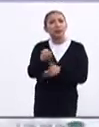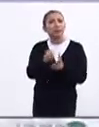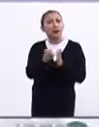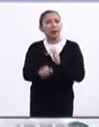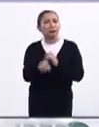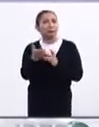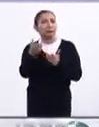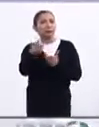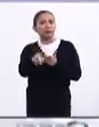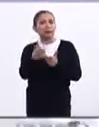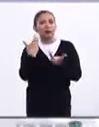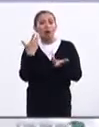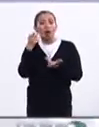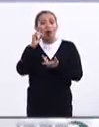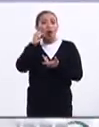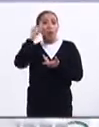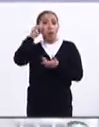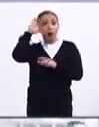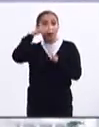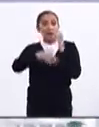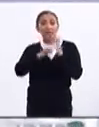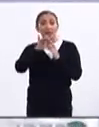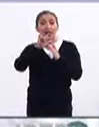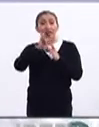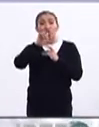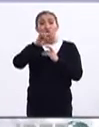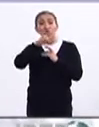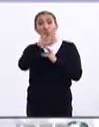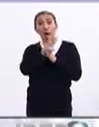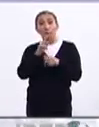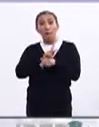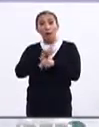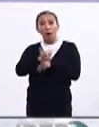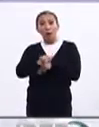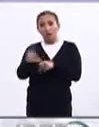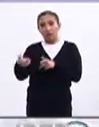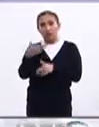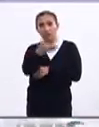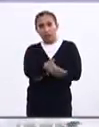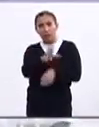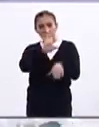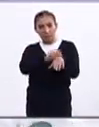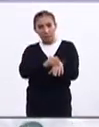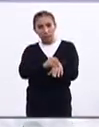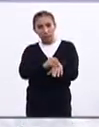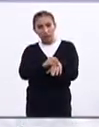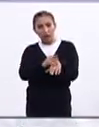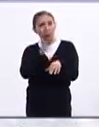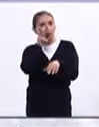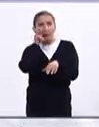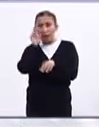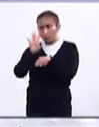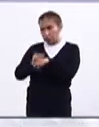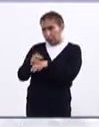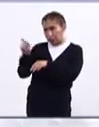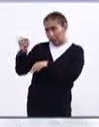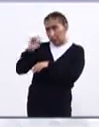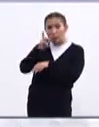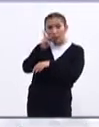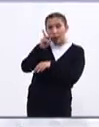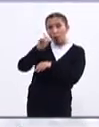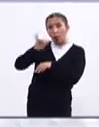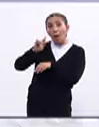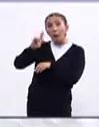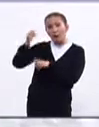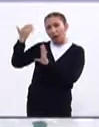tener el caso, por ejemplo, de un obispo católico como es Fernando Lugo en Paraguay, que incluso pide licencia al Papa Juan Pablo II